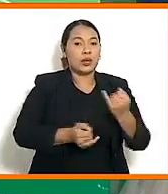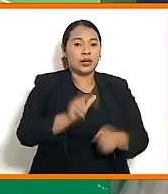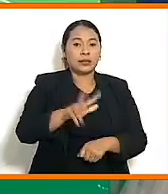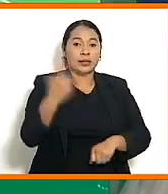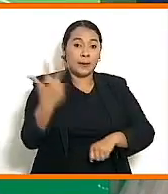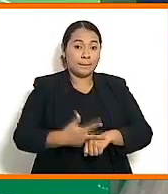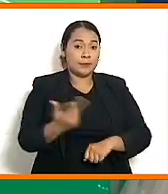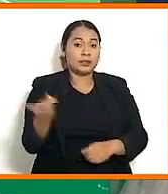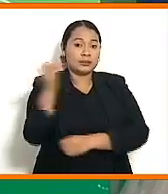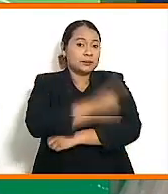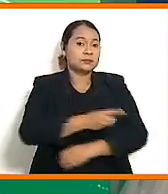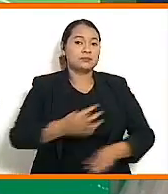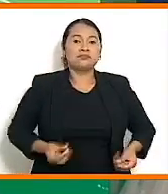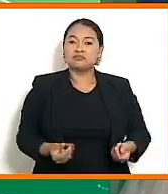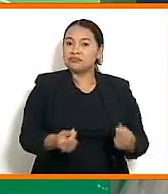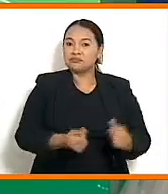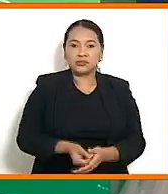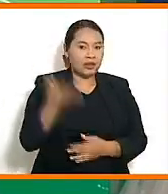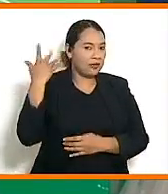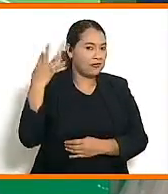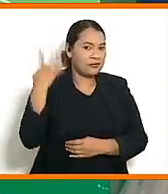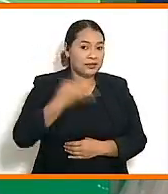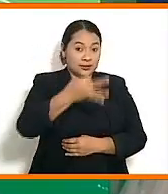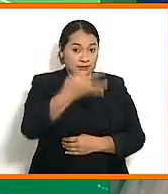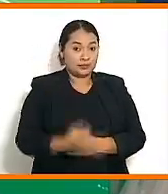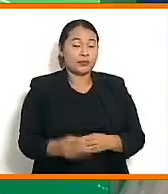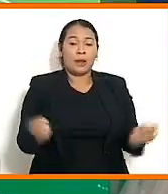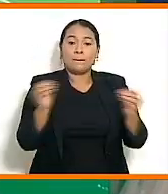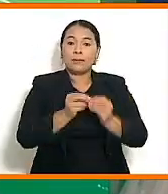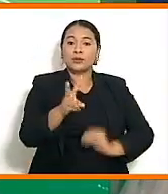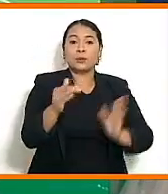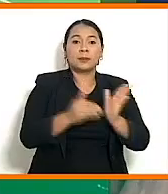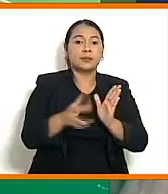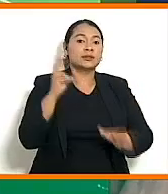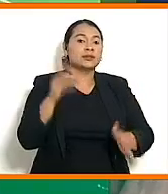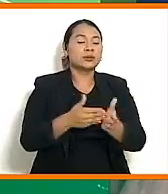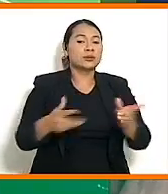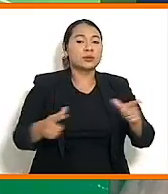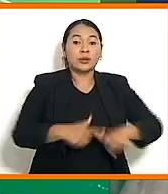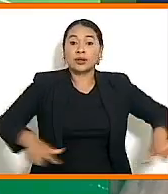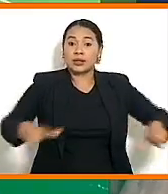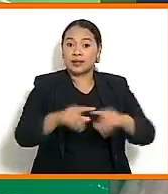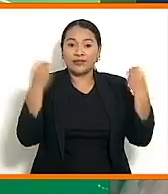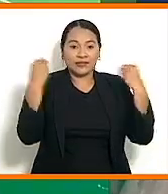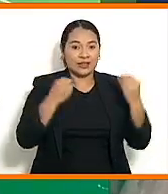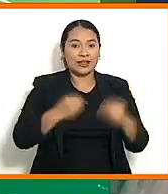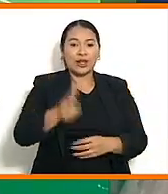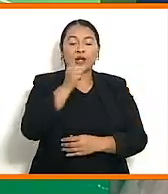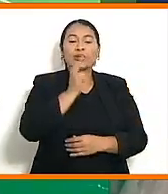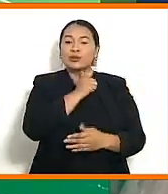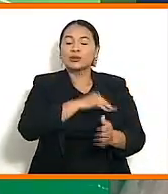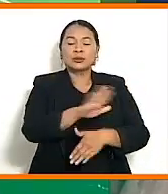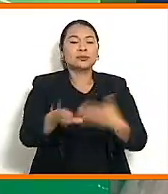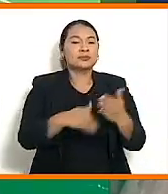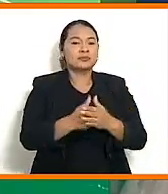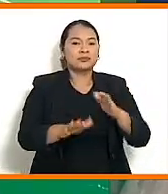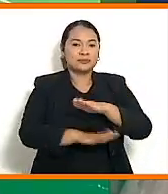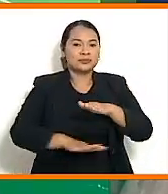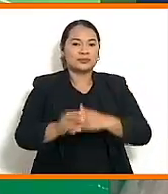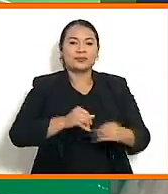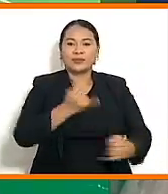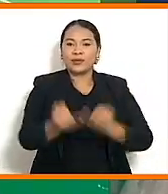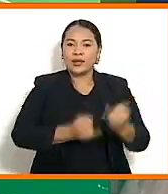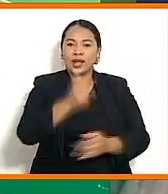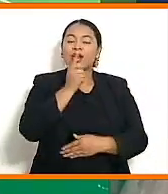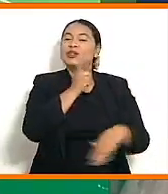rápida, fácil y conveniente en cualquiera de nuestros 2.700 puntos de venta de Loto a nivel nacional. A jugar se ha dicho con Loto donde